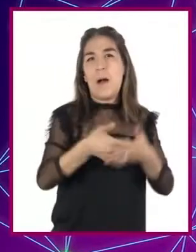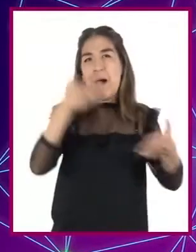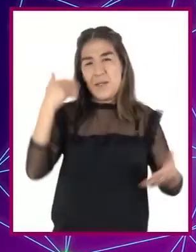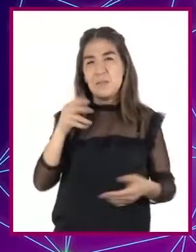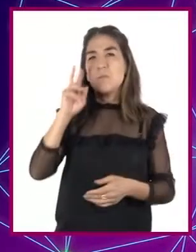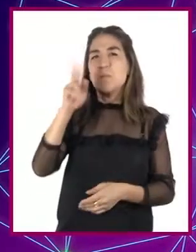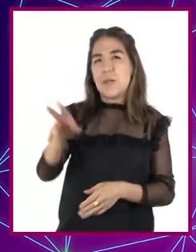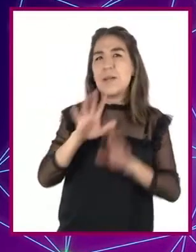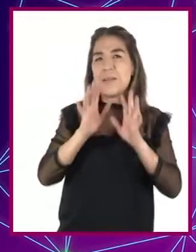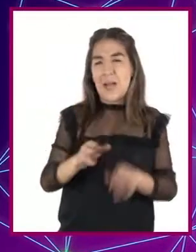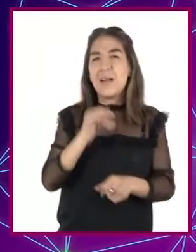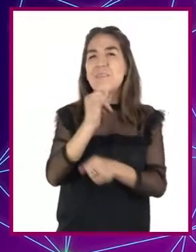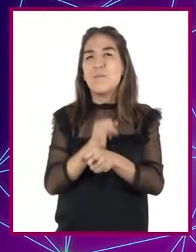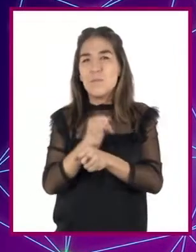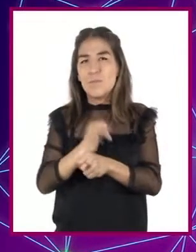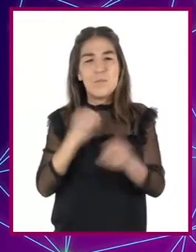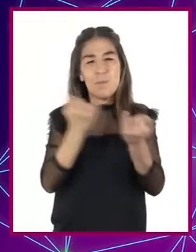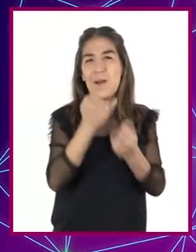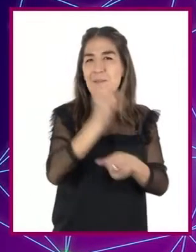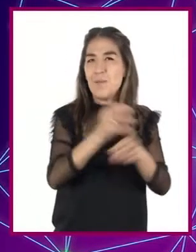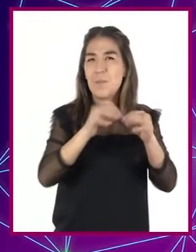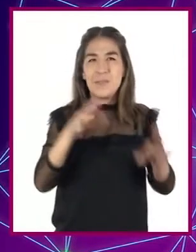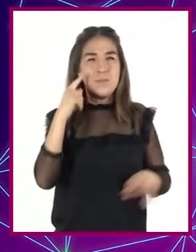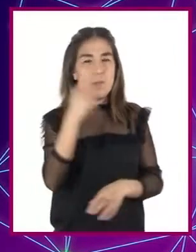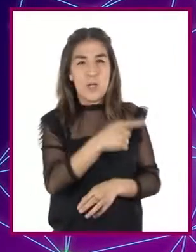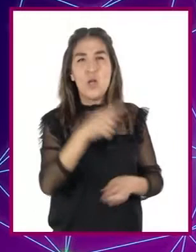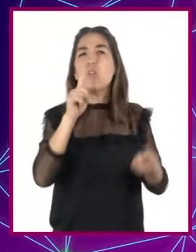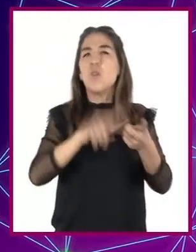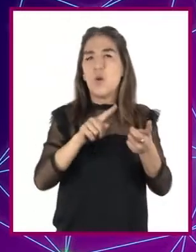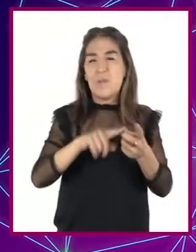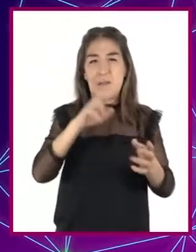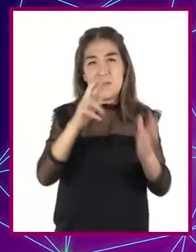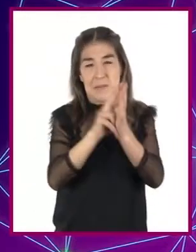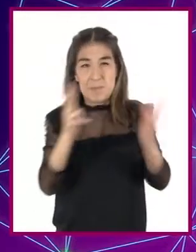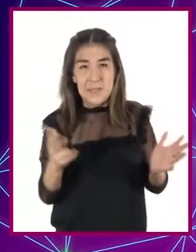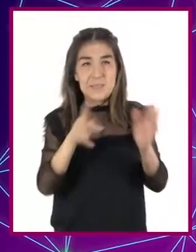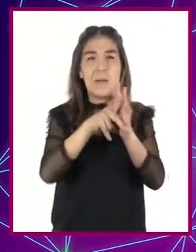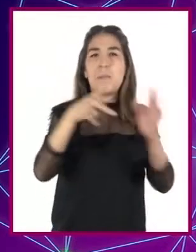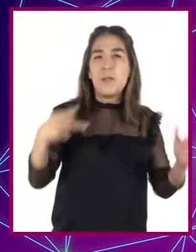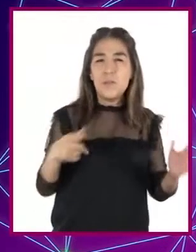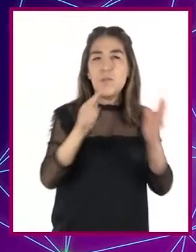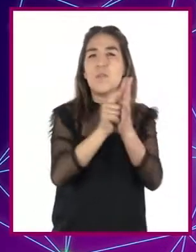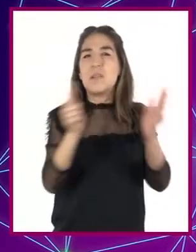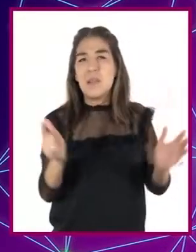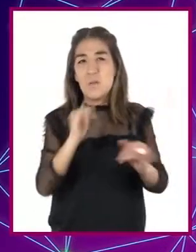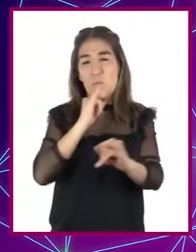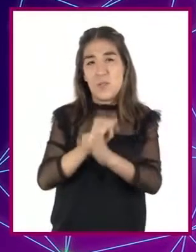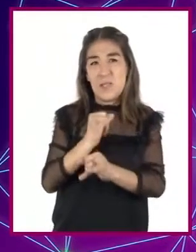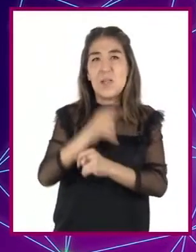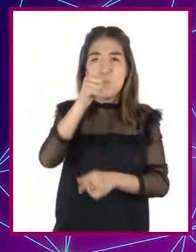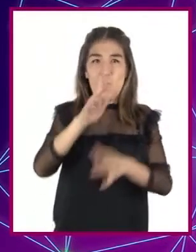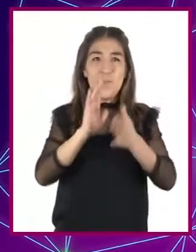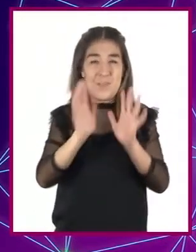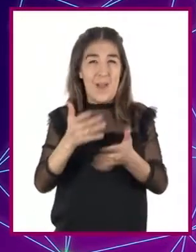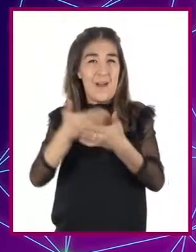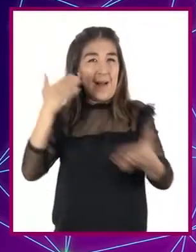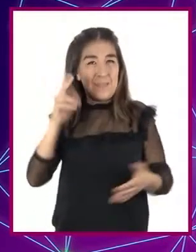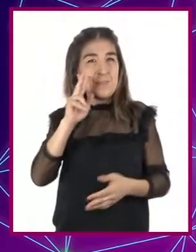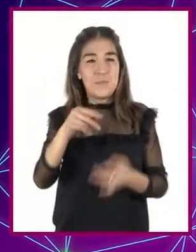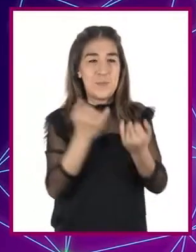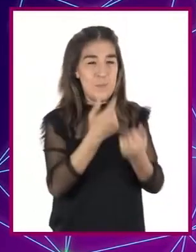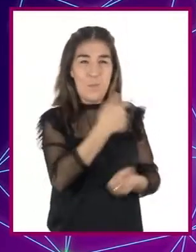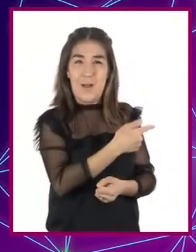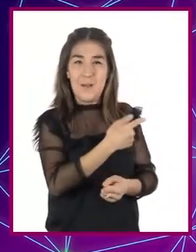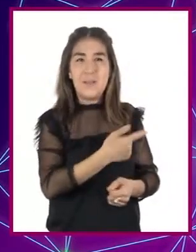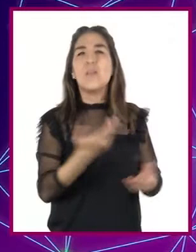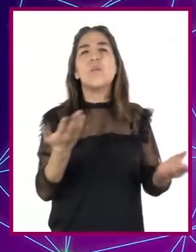algunas fuentes de información? ¿Dónde? ¿En revistas, periódicos, en libros, en internet? ¿Qué información se mostraba